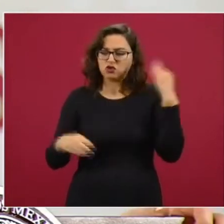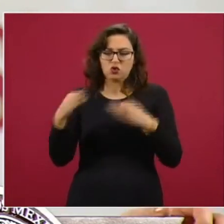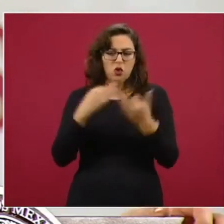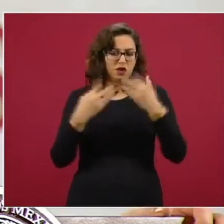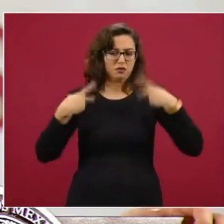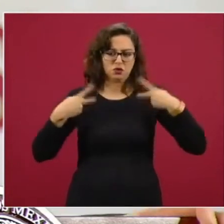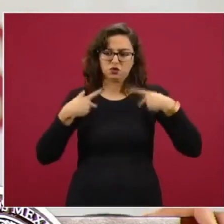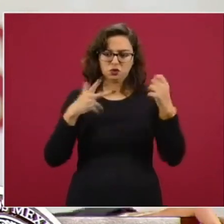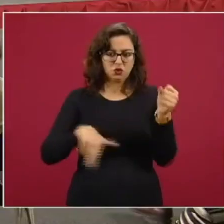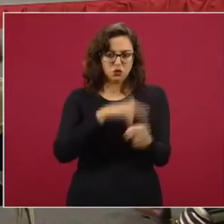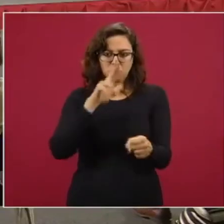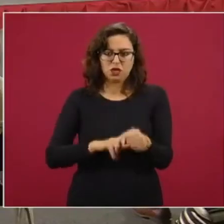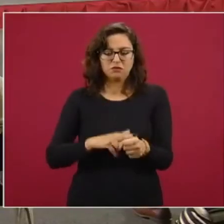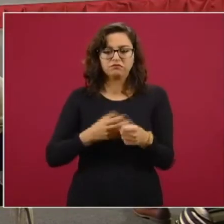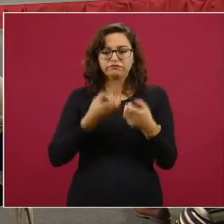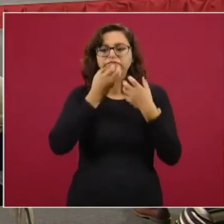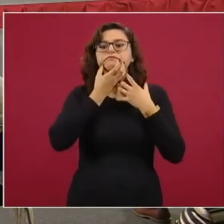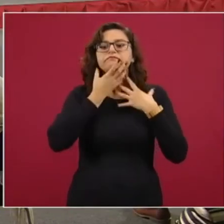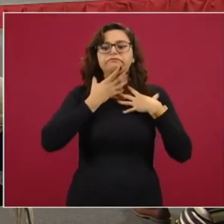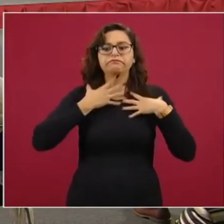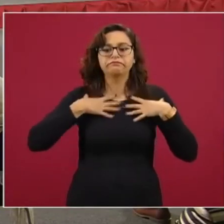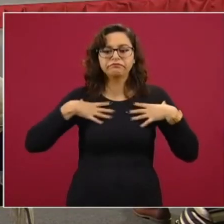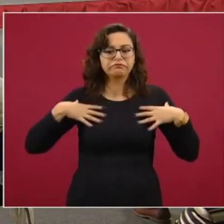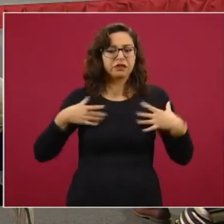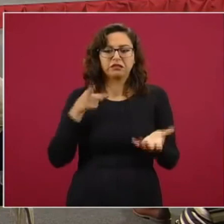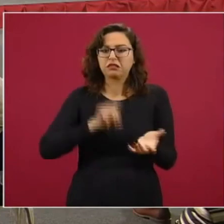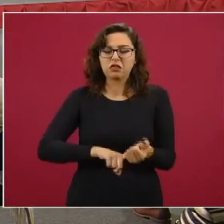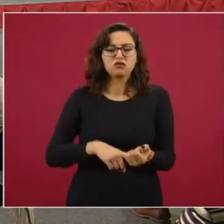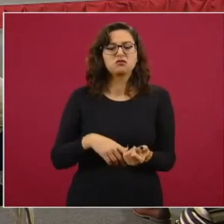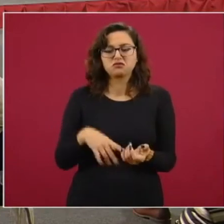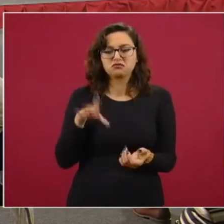natural, ahí mismo hay células que producen este moco. En temperatura